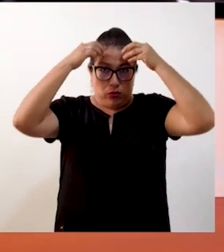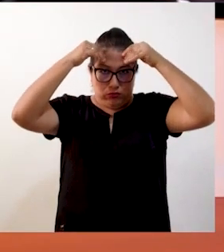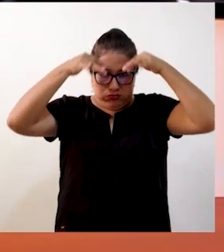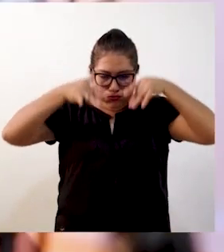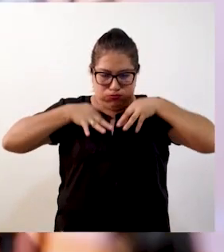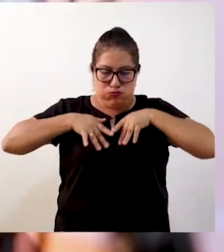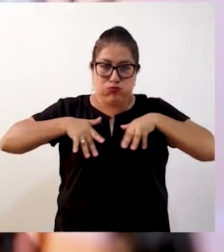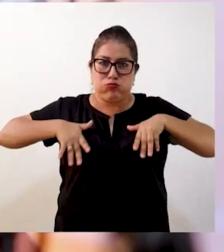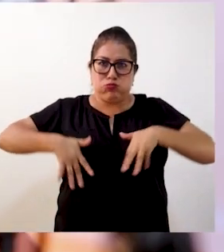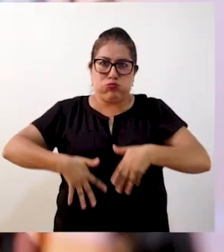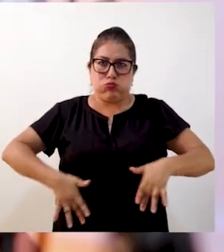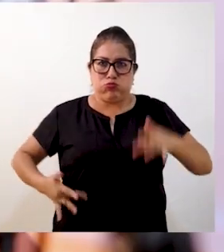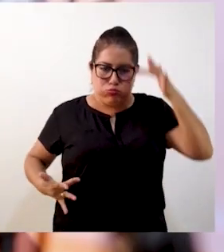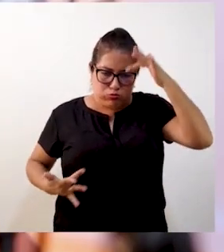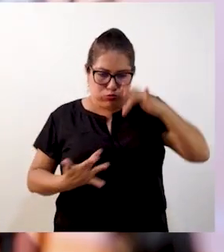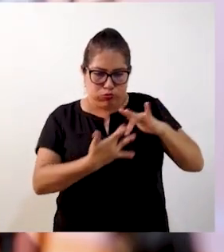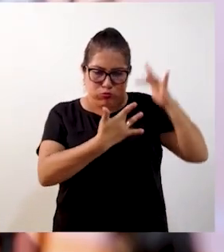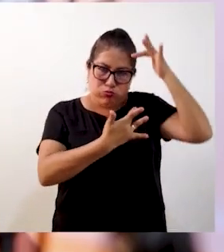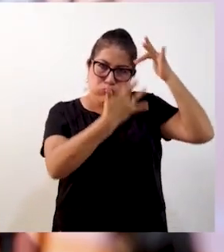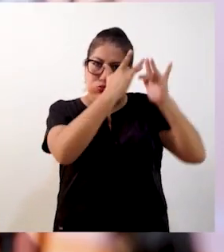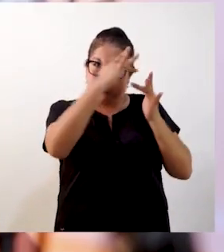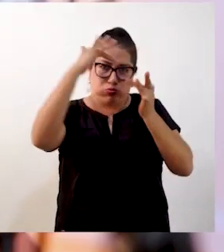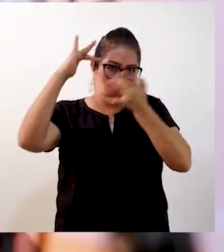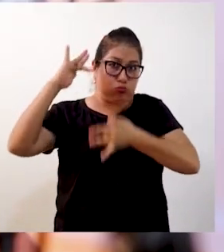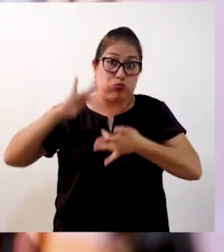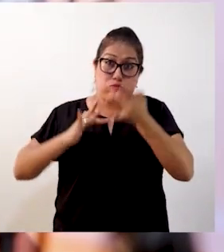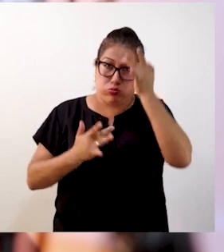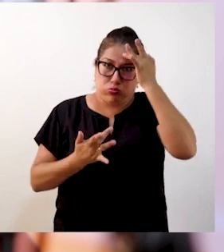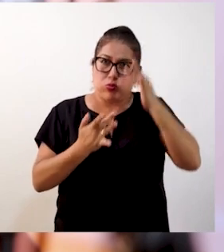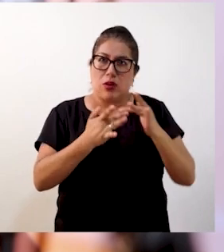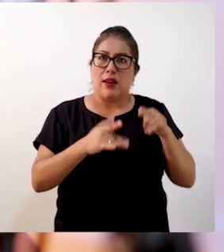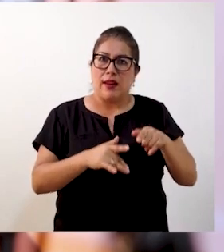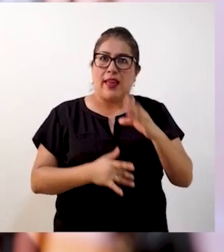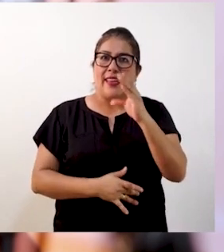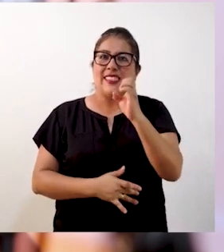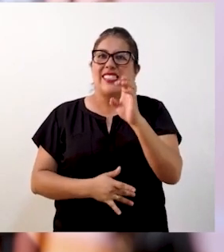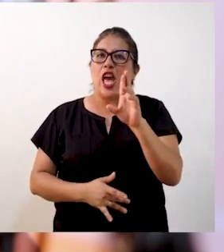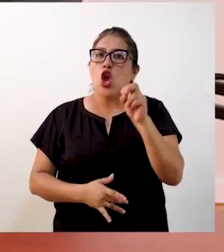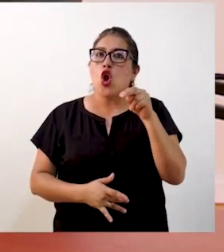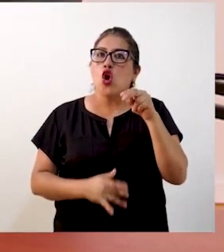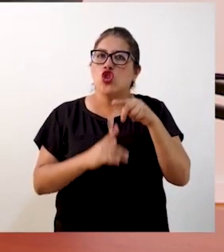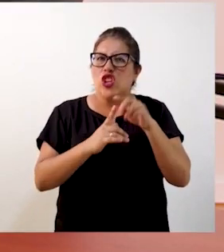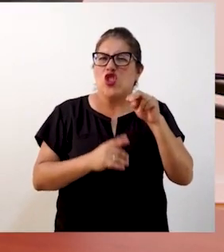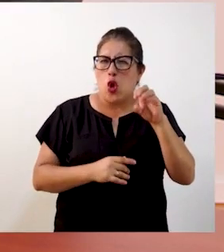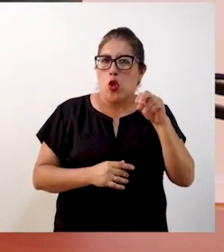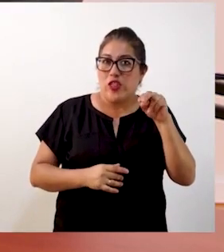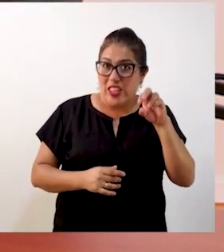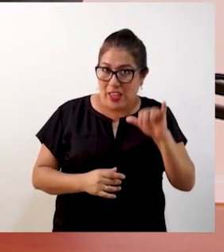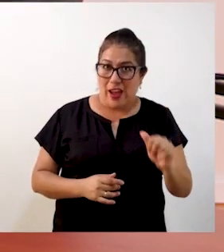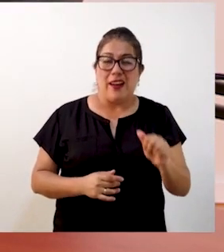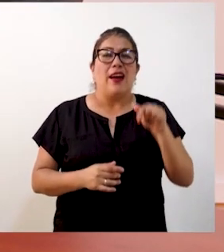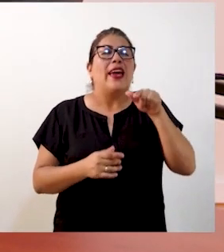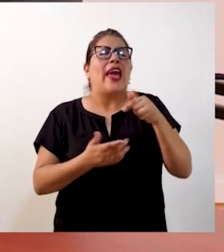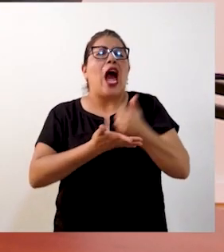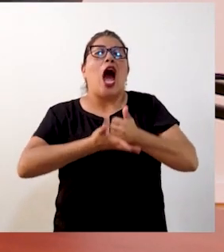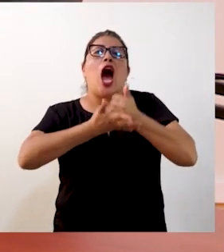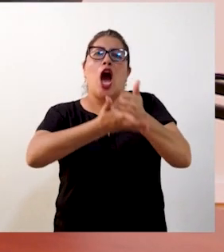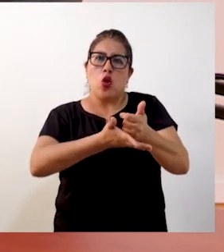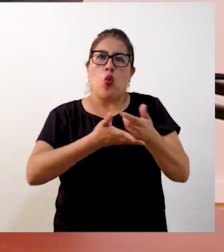cerebro, sí, de desconexión de neuronas, y eso hay que ayudarlos con químicos, ¿no es cierto,